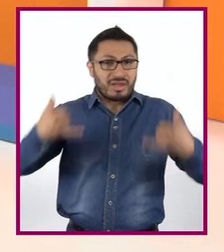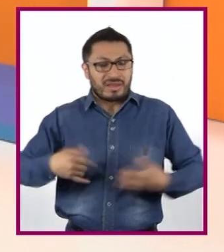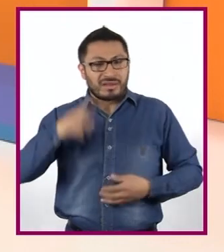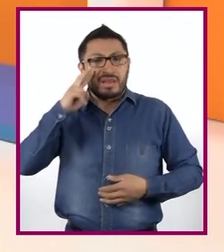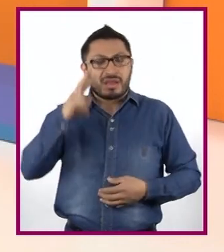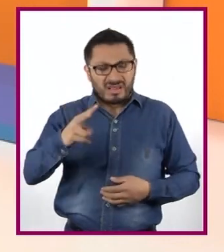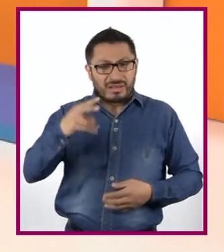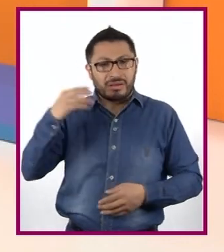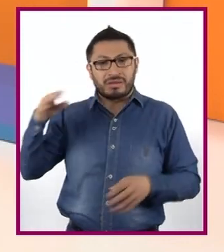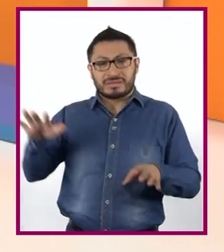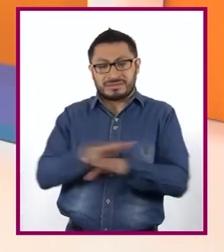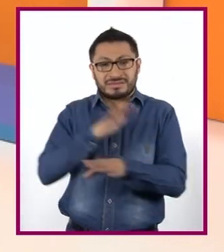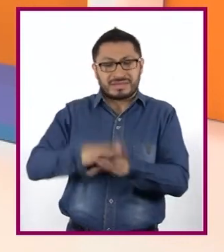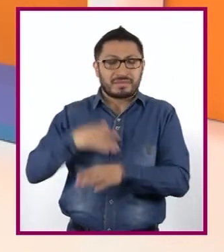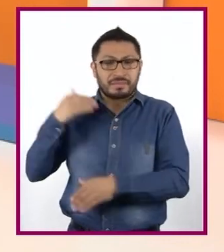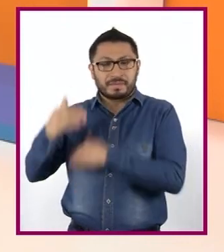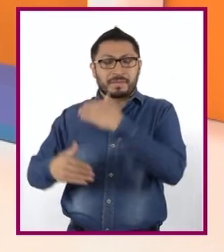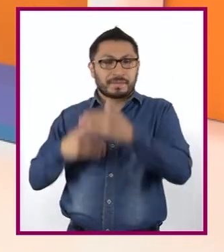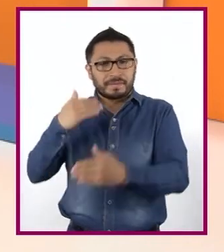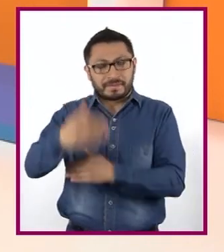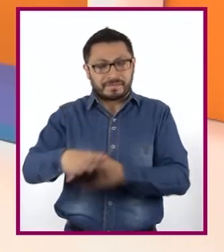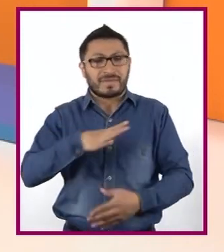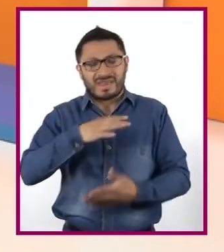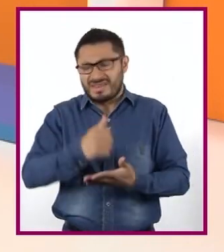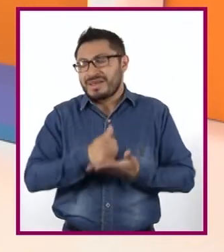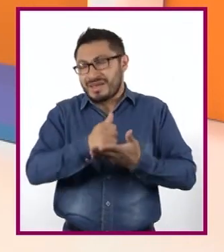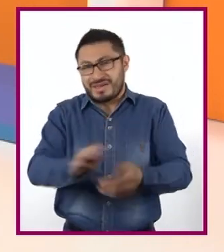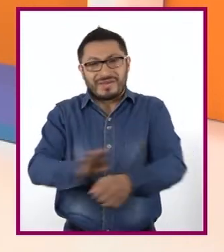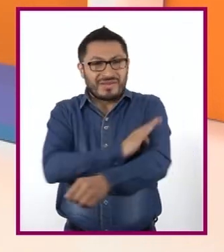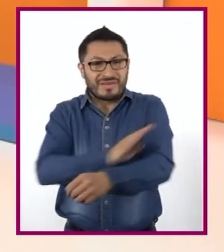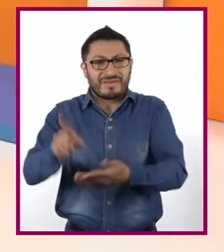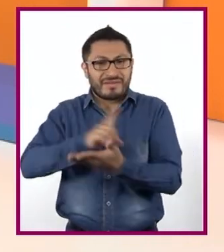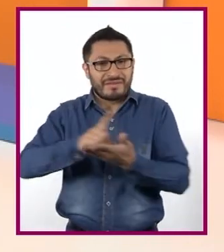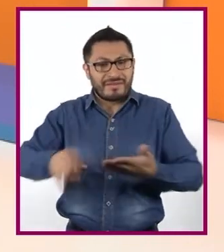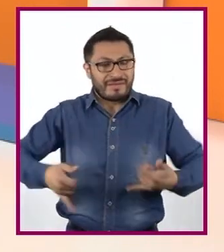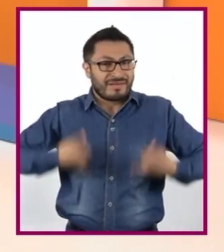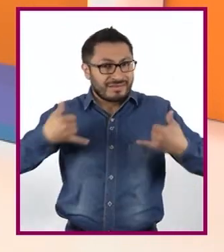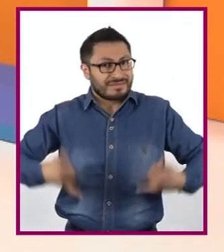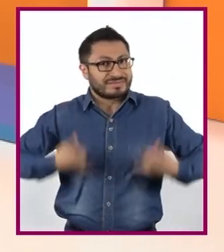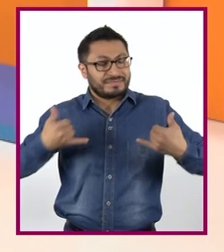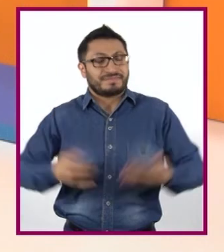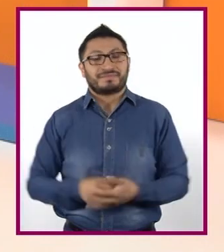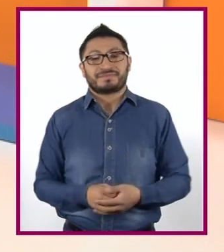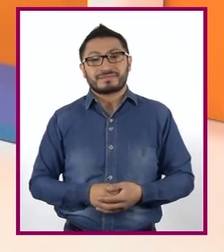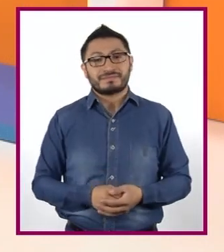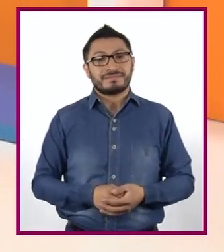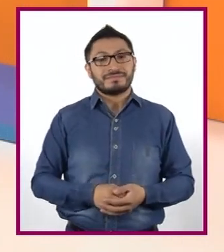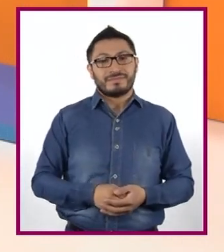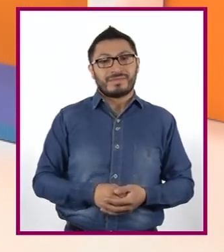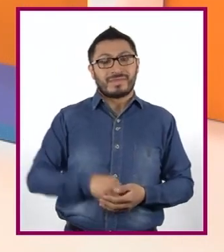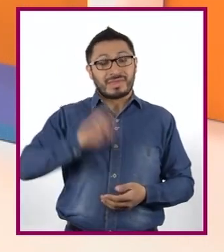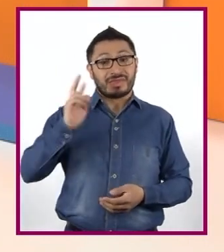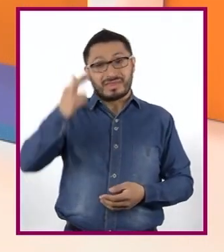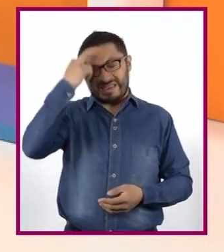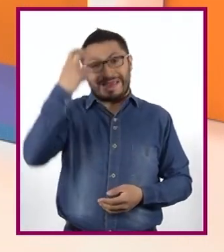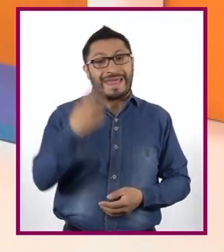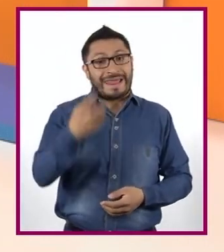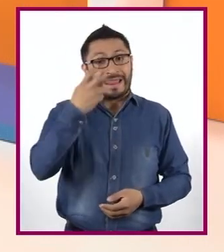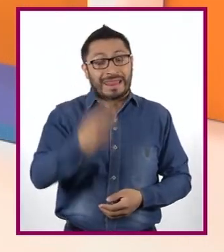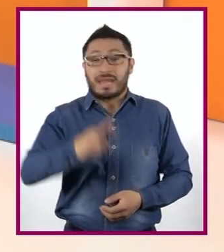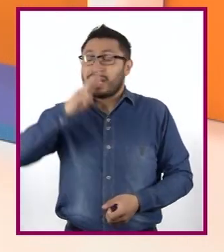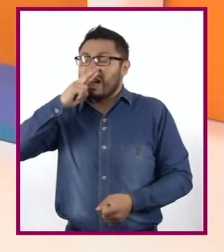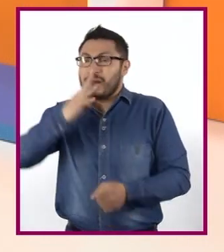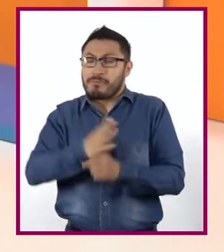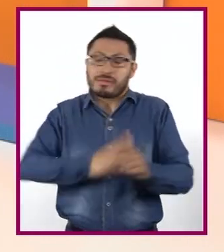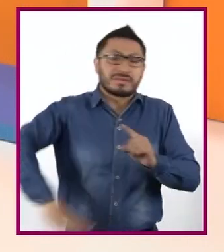han posibilitado el ejercicio de los derechos de las y los adolescentes, tomando en cuenta que esto es una responsabilidad de